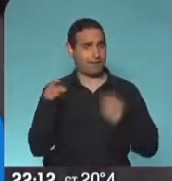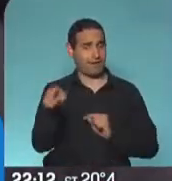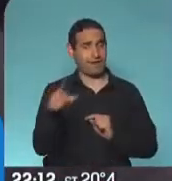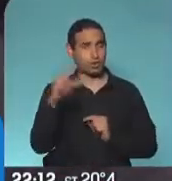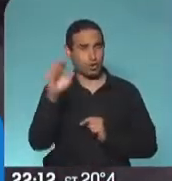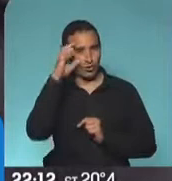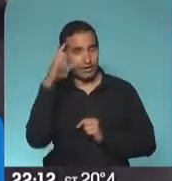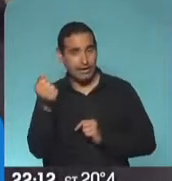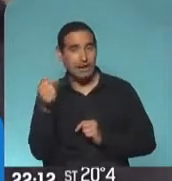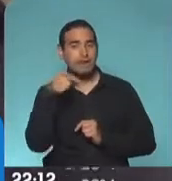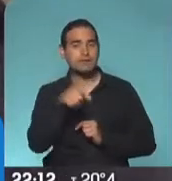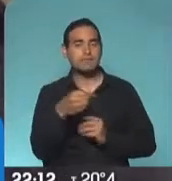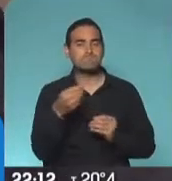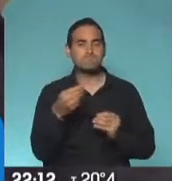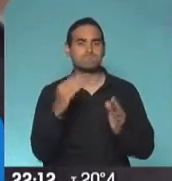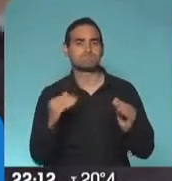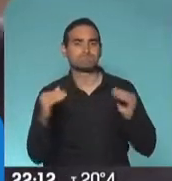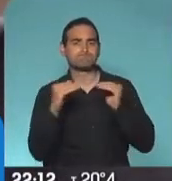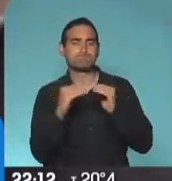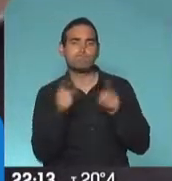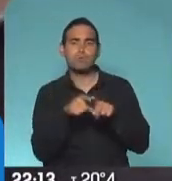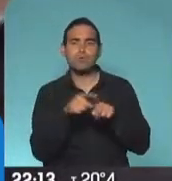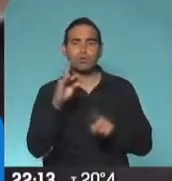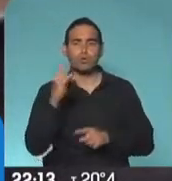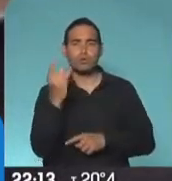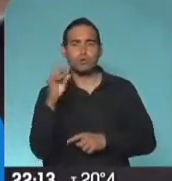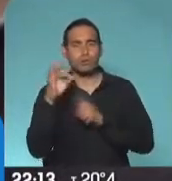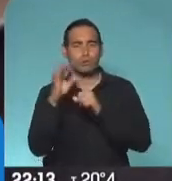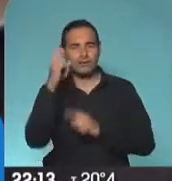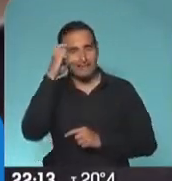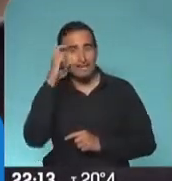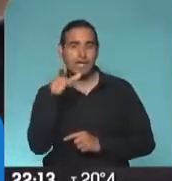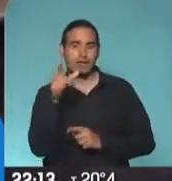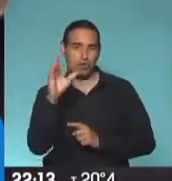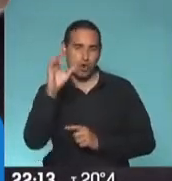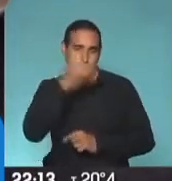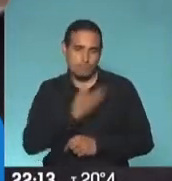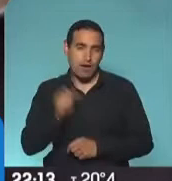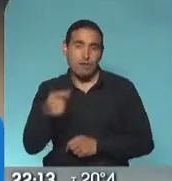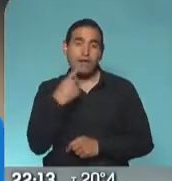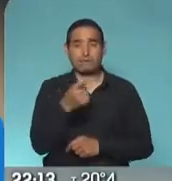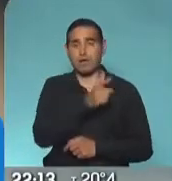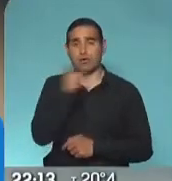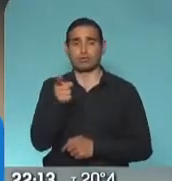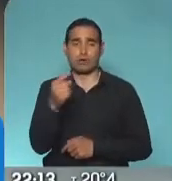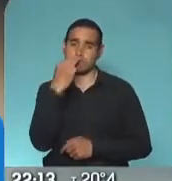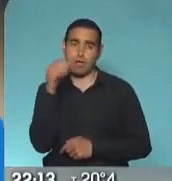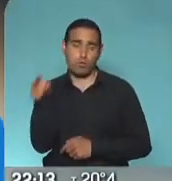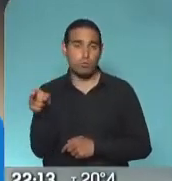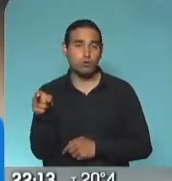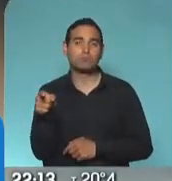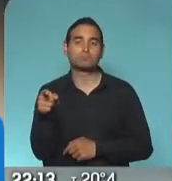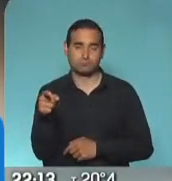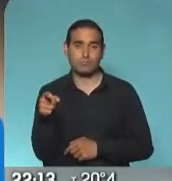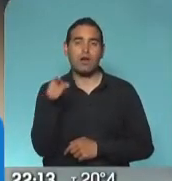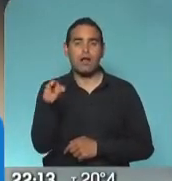un salto y se pone a la par de lo que es Iván Duque en Colombia, es decir, acusar a Maduro de ser